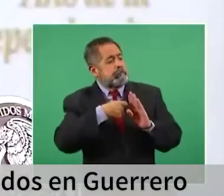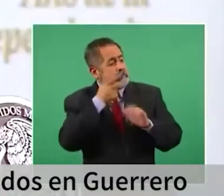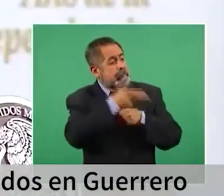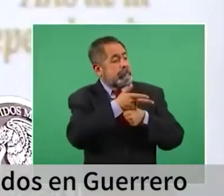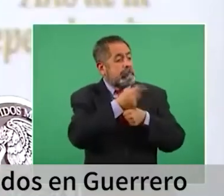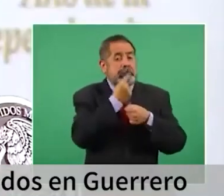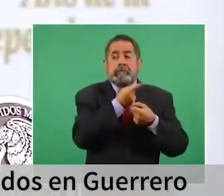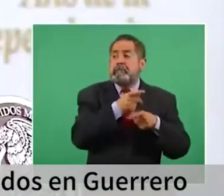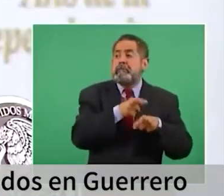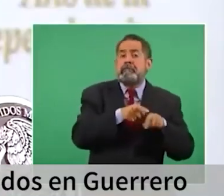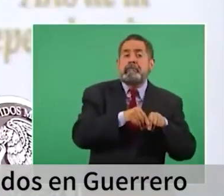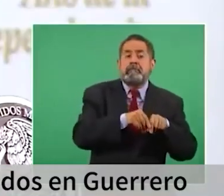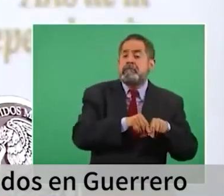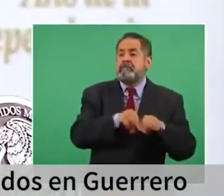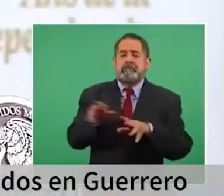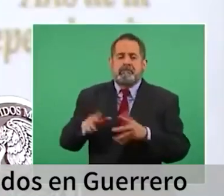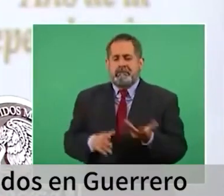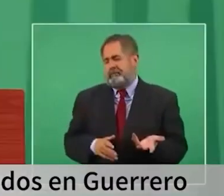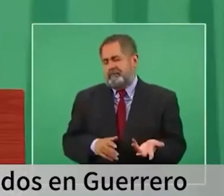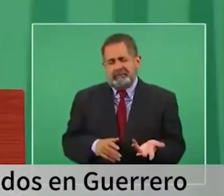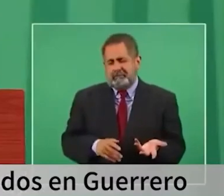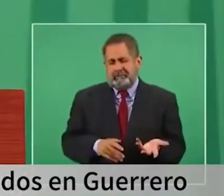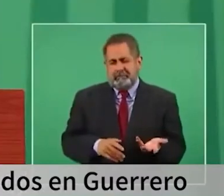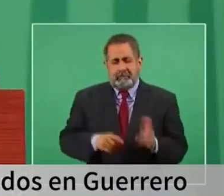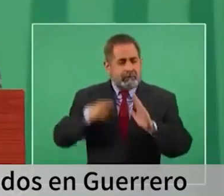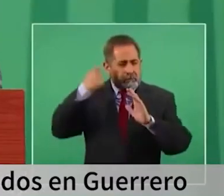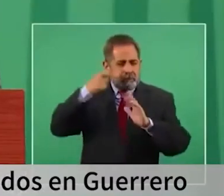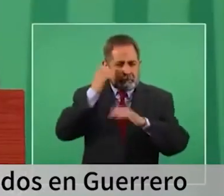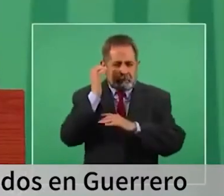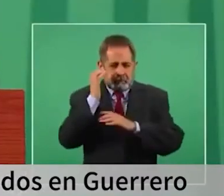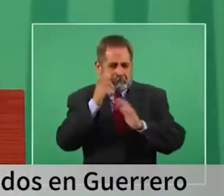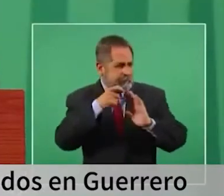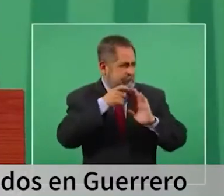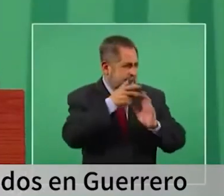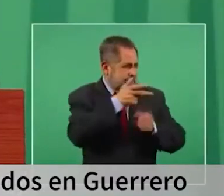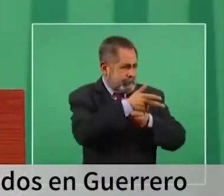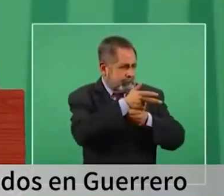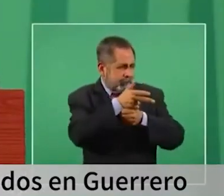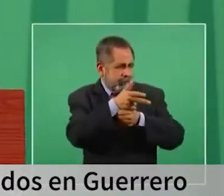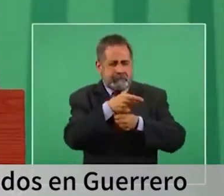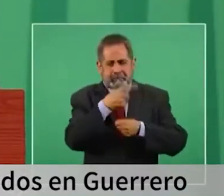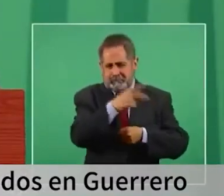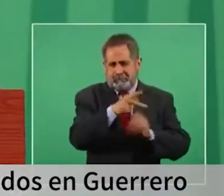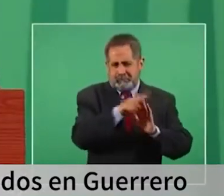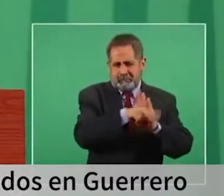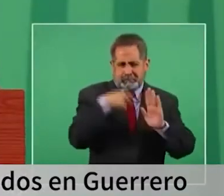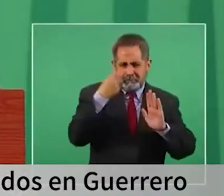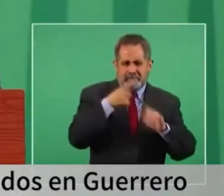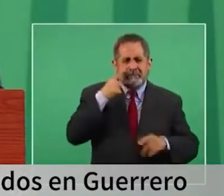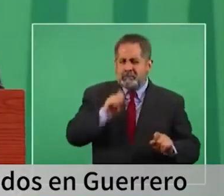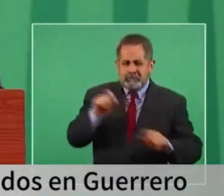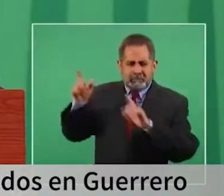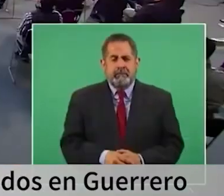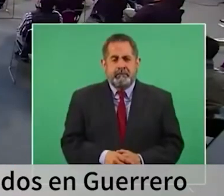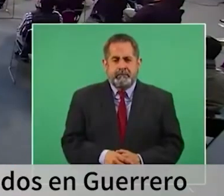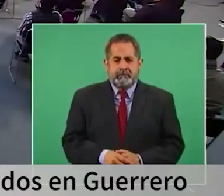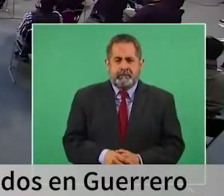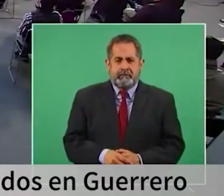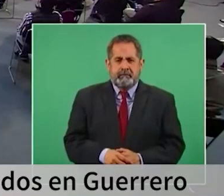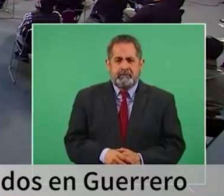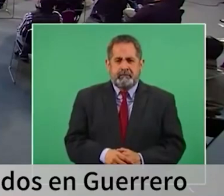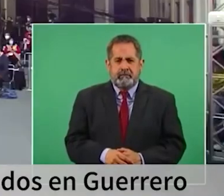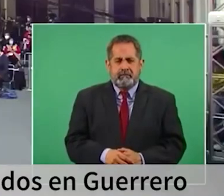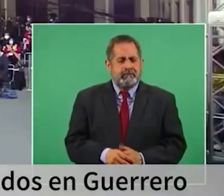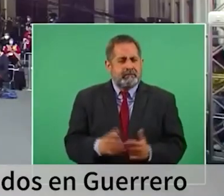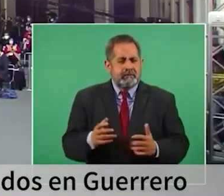este el tomar un vídeo como se hizo porque no ponen el vídeo pero